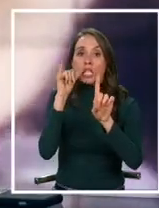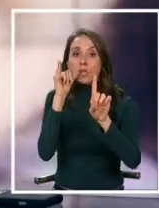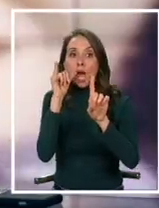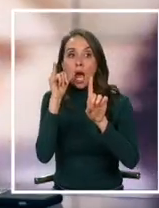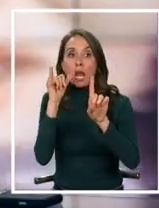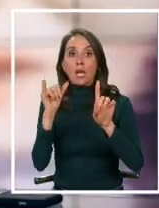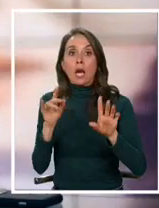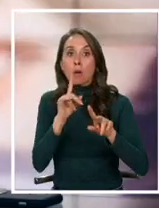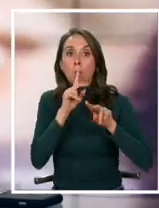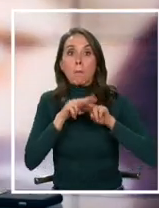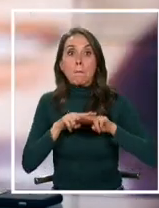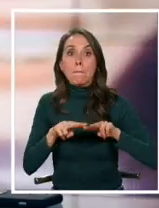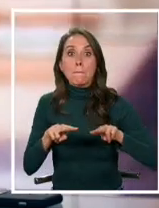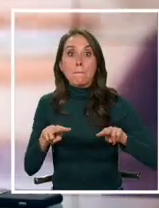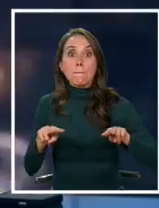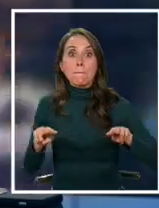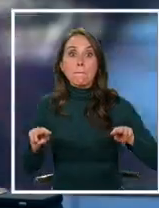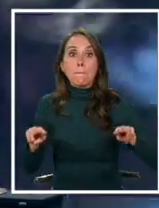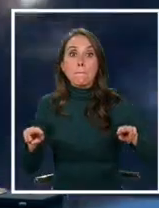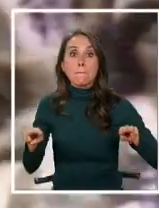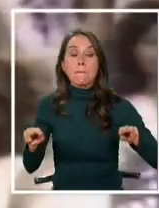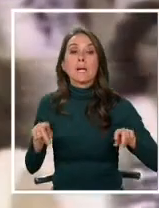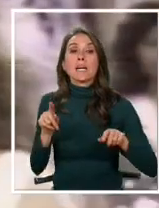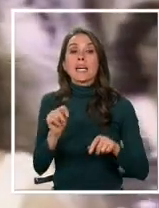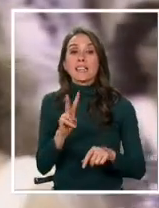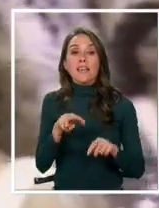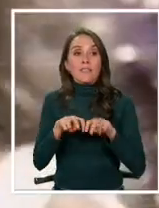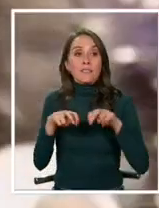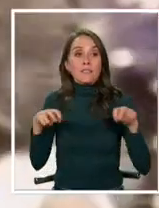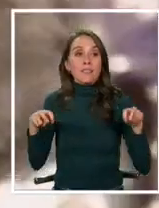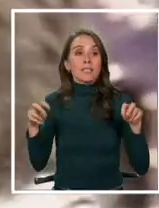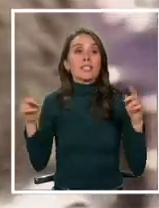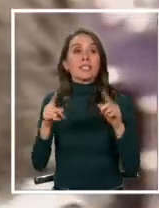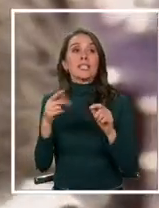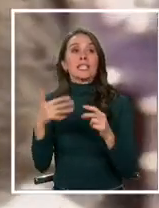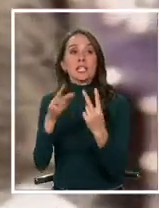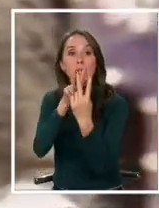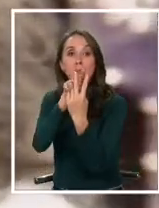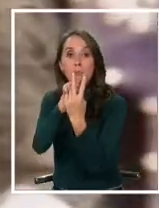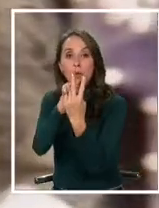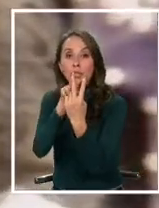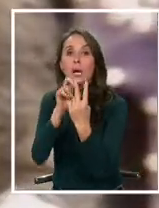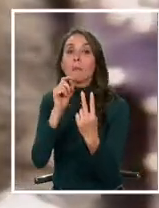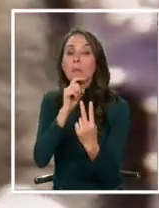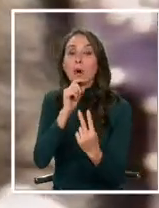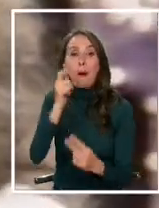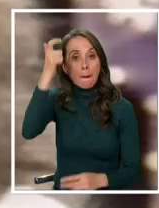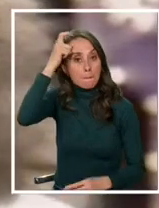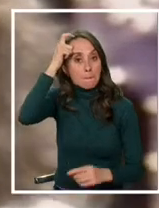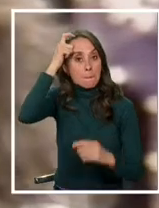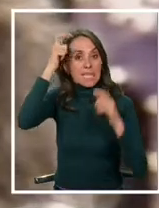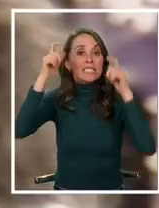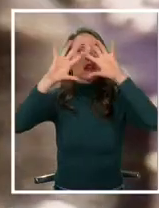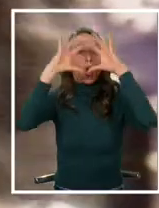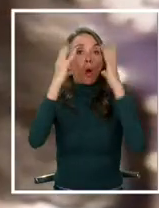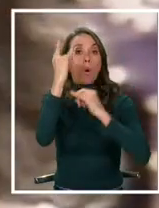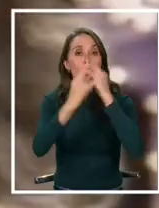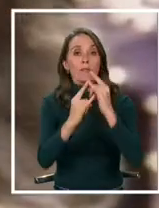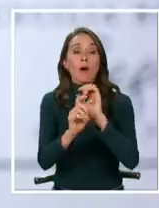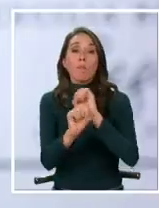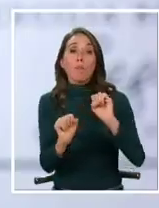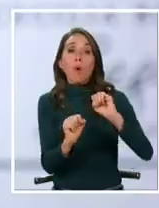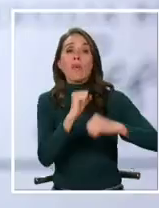se produce un Silencio en este lugar donde estábamos son papeles importantes porque en el caso de que Miss Universo no pudiera completar su